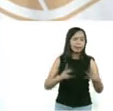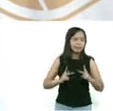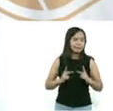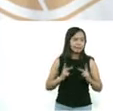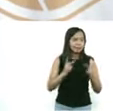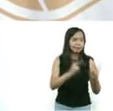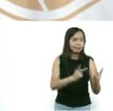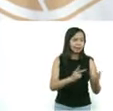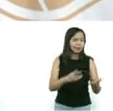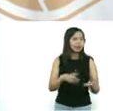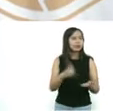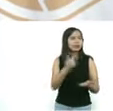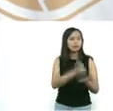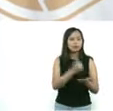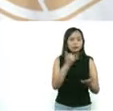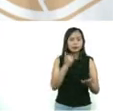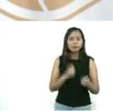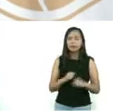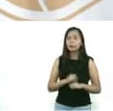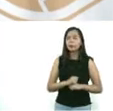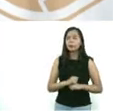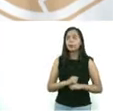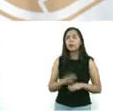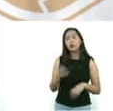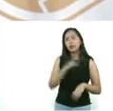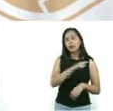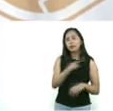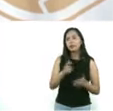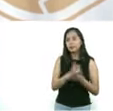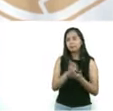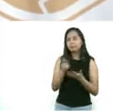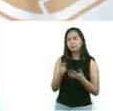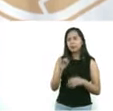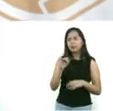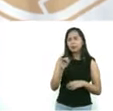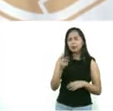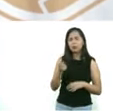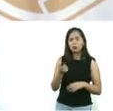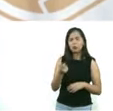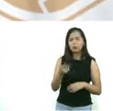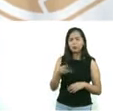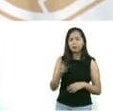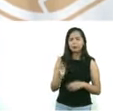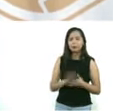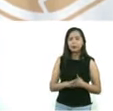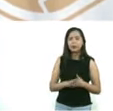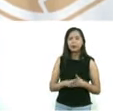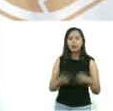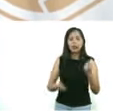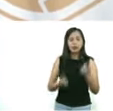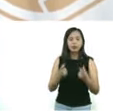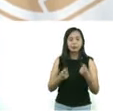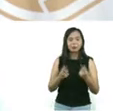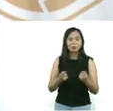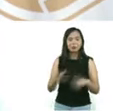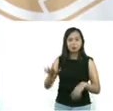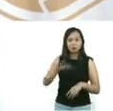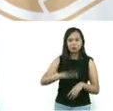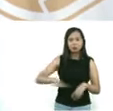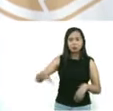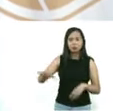se paga anualmente una cuota. Hay PATRs que se le dieron al comercio en vía pública de algunas